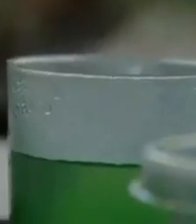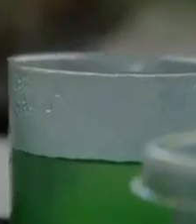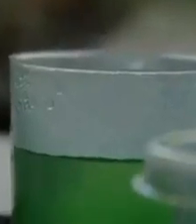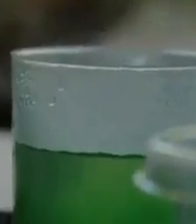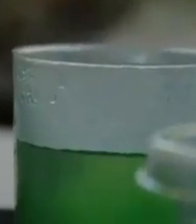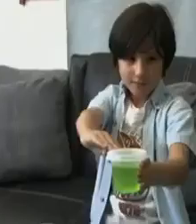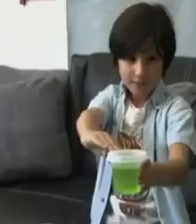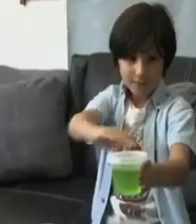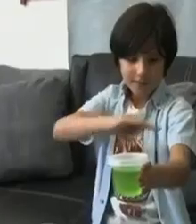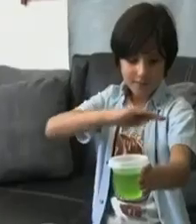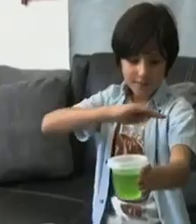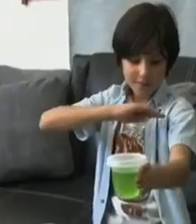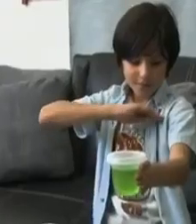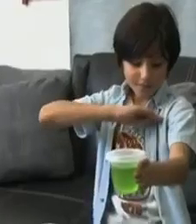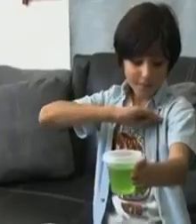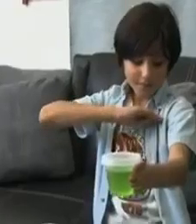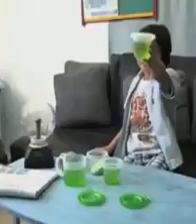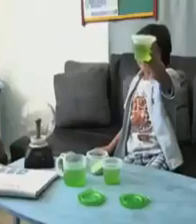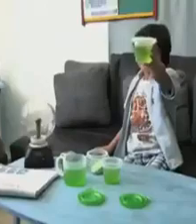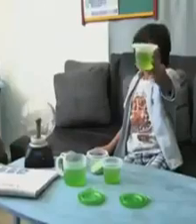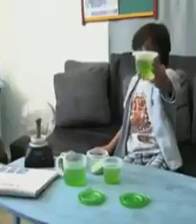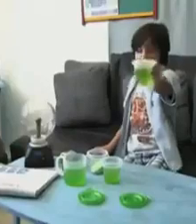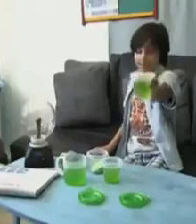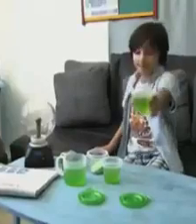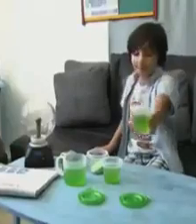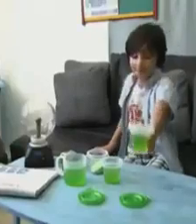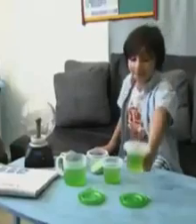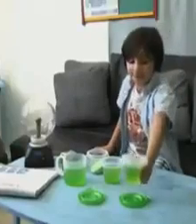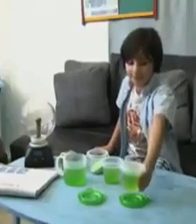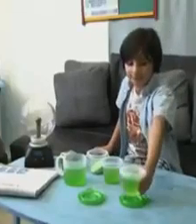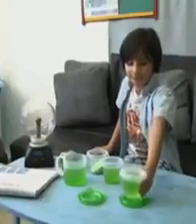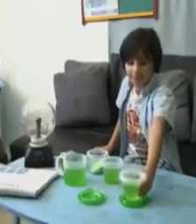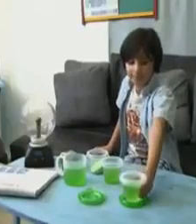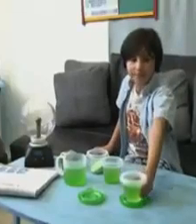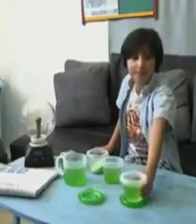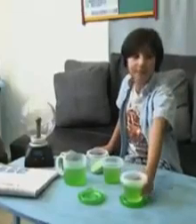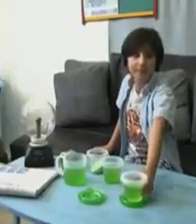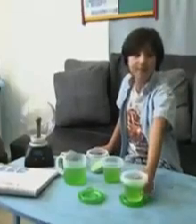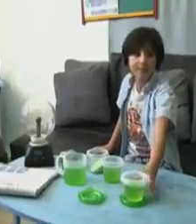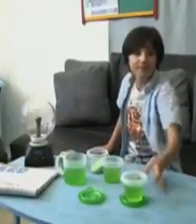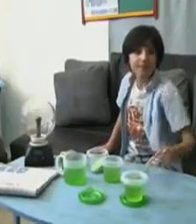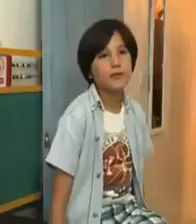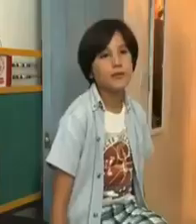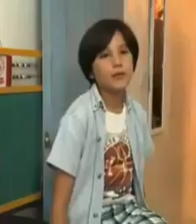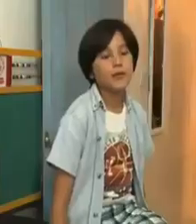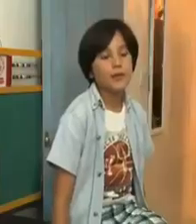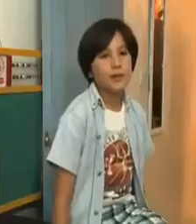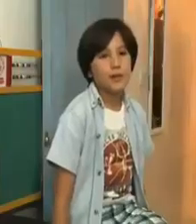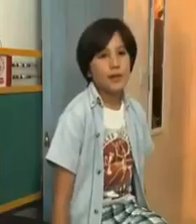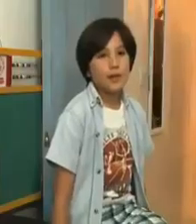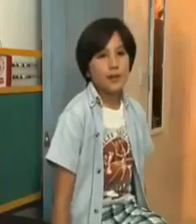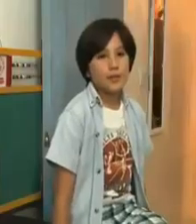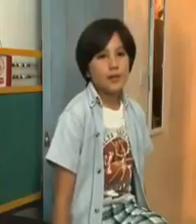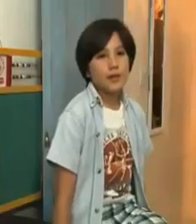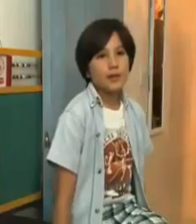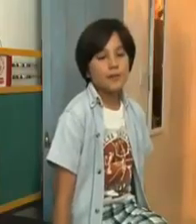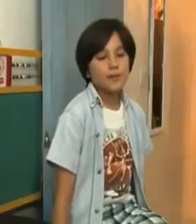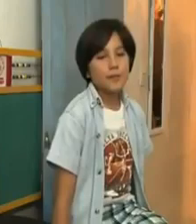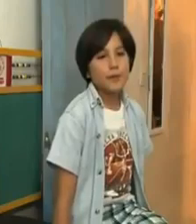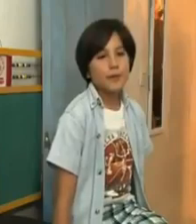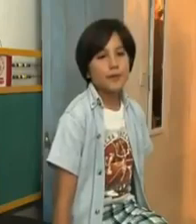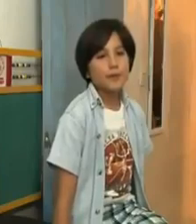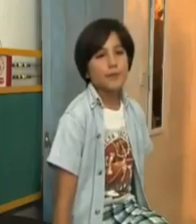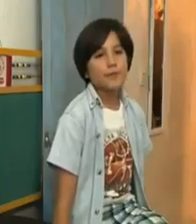cómo hacer cosas para cambiar las cosas del planeta, o sea, los defectos,